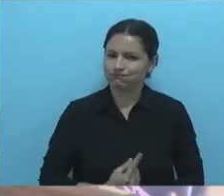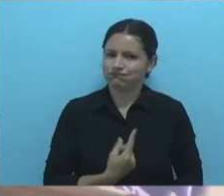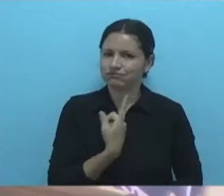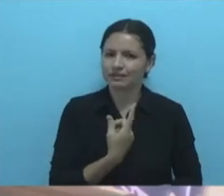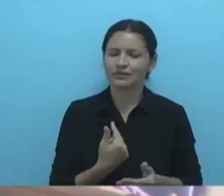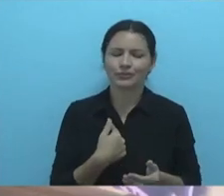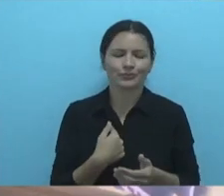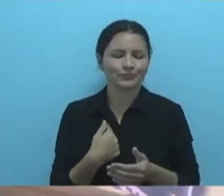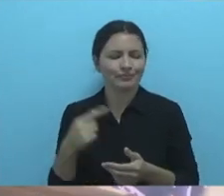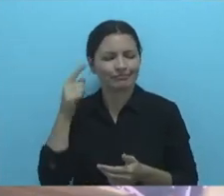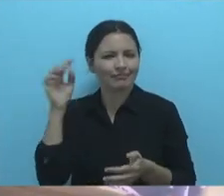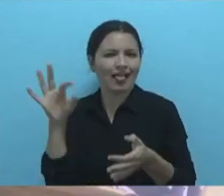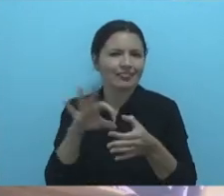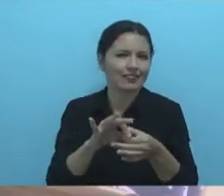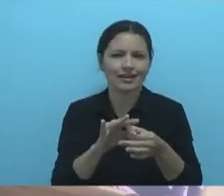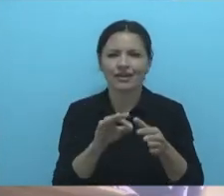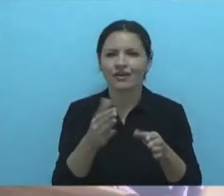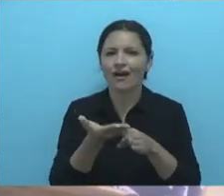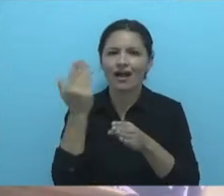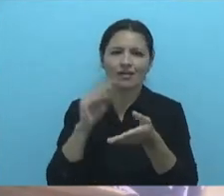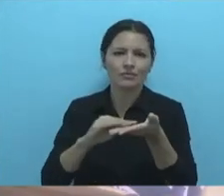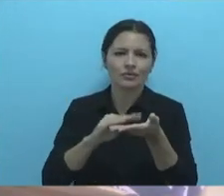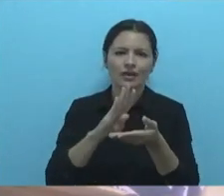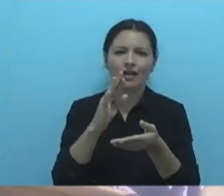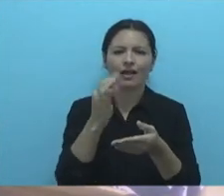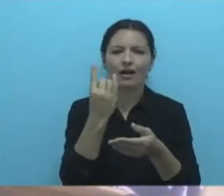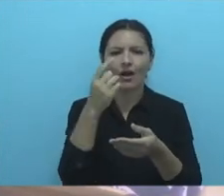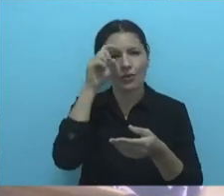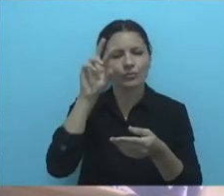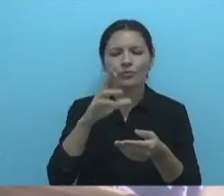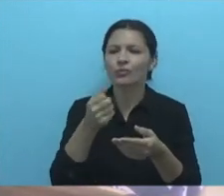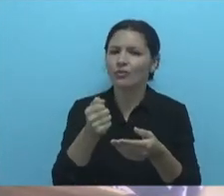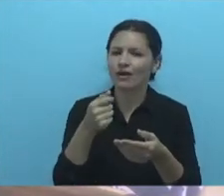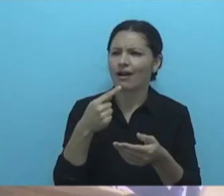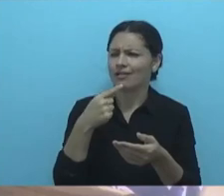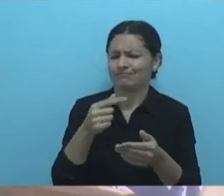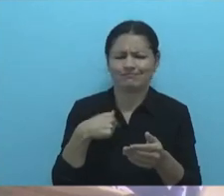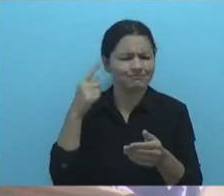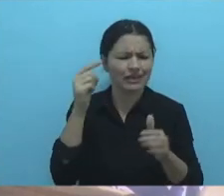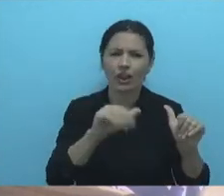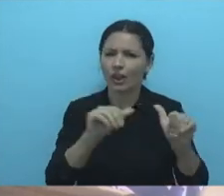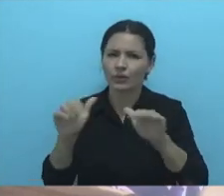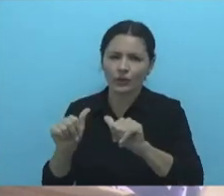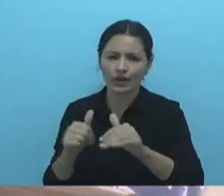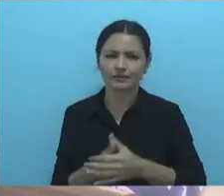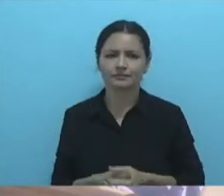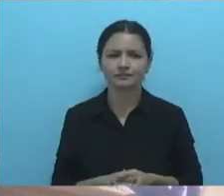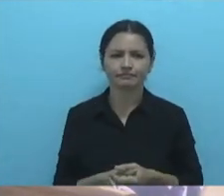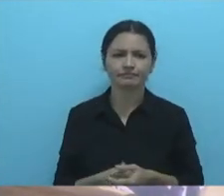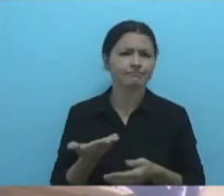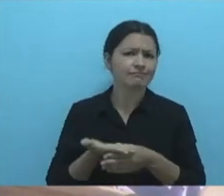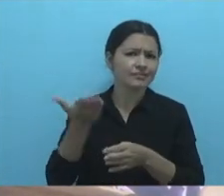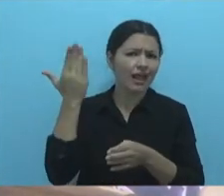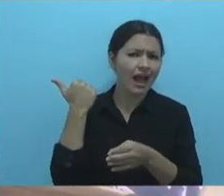adherir a todo lo que ella dijo eh digo hoy venimos a reparar una historia una historia de violencia